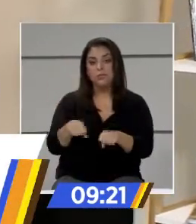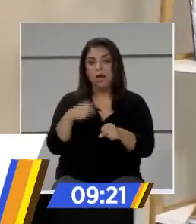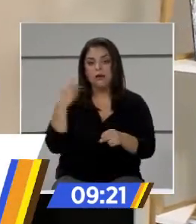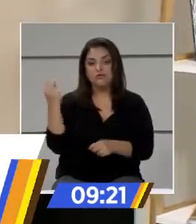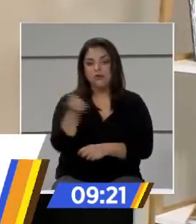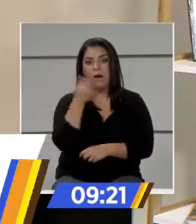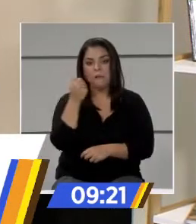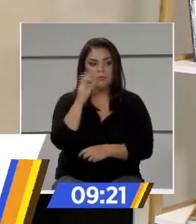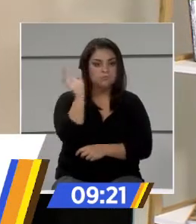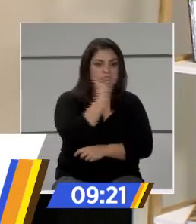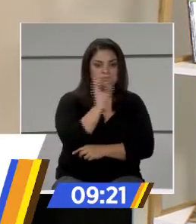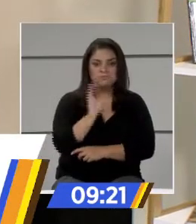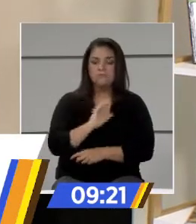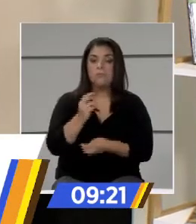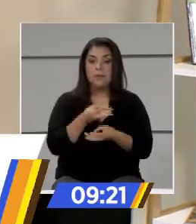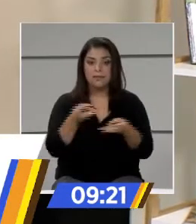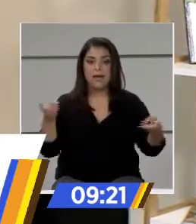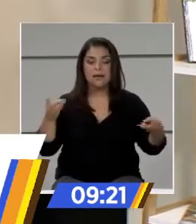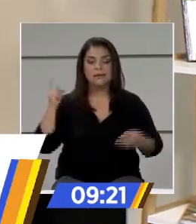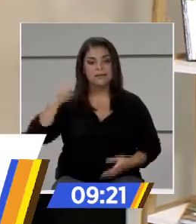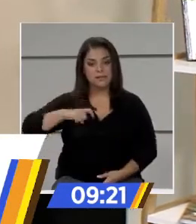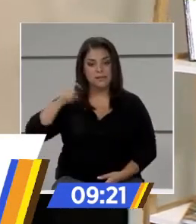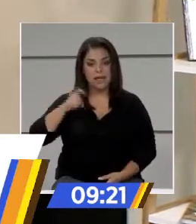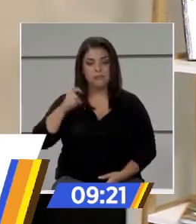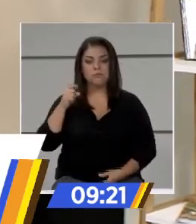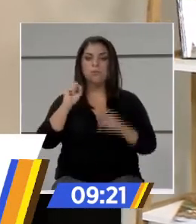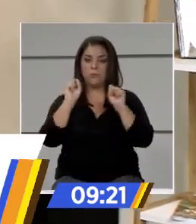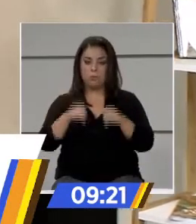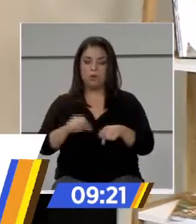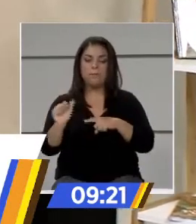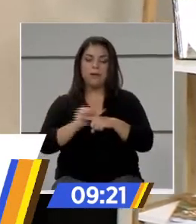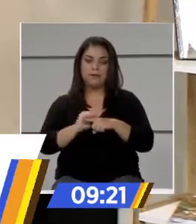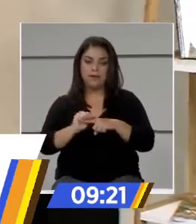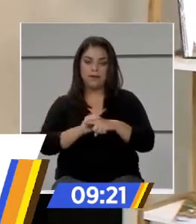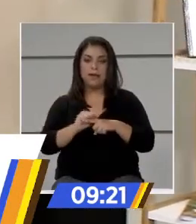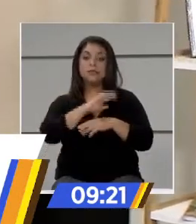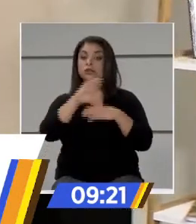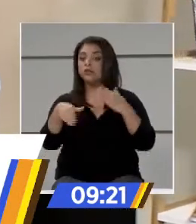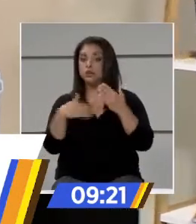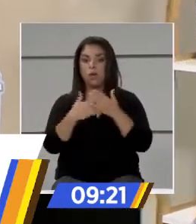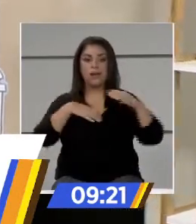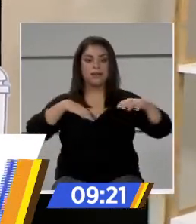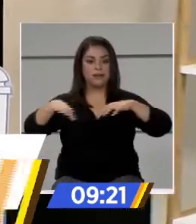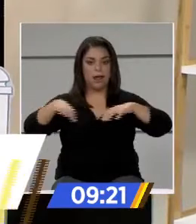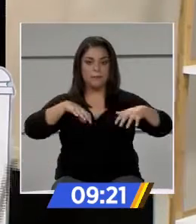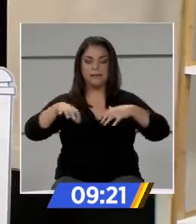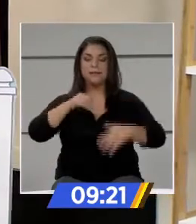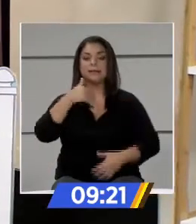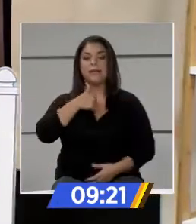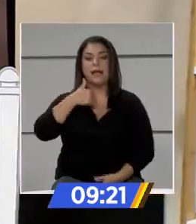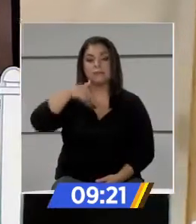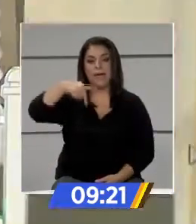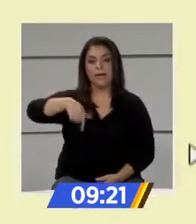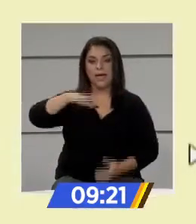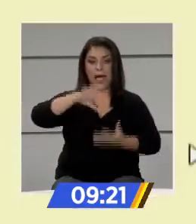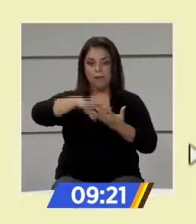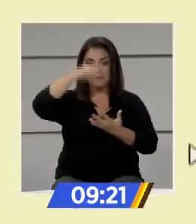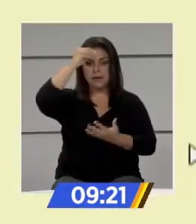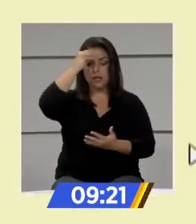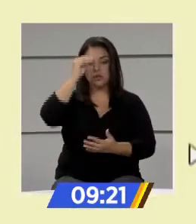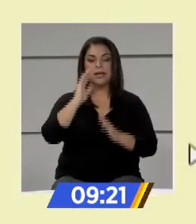en la casa, busquen las cositas que vamos a necesitar y puedan poner en práctica todas las dinámicas que tenemos aquí en este Aprendo en Casa